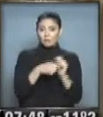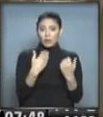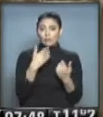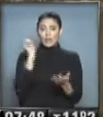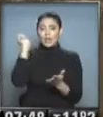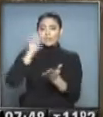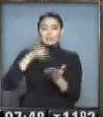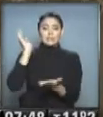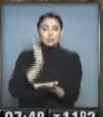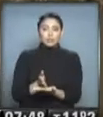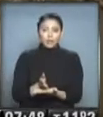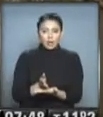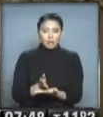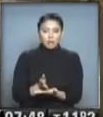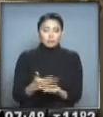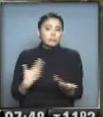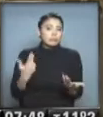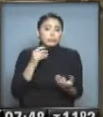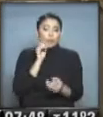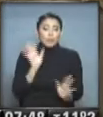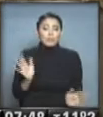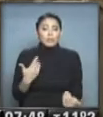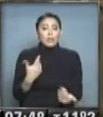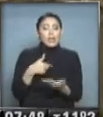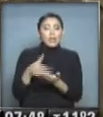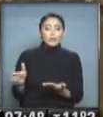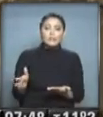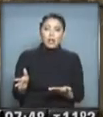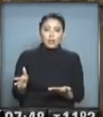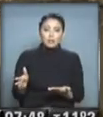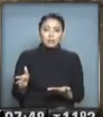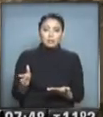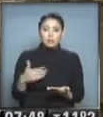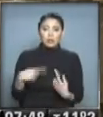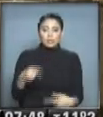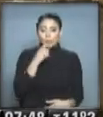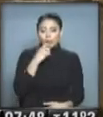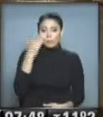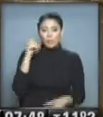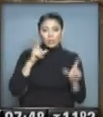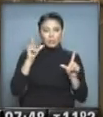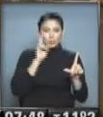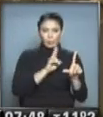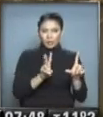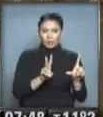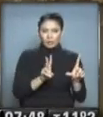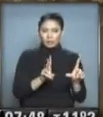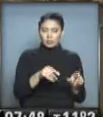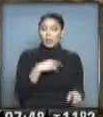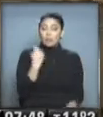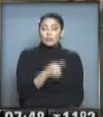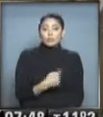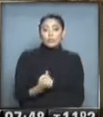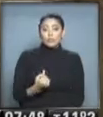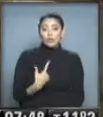corregir, sancionar o lo que sea necesario para evitar cosas como las que vimos por los medios. A nosotros lo